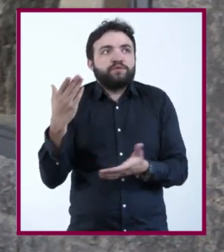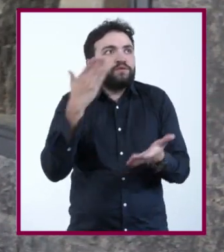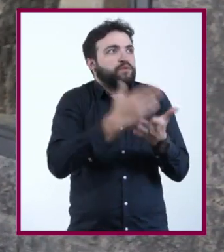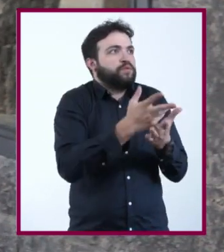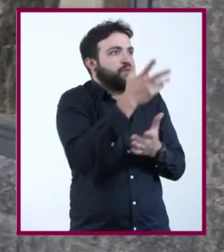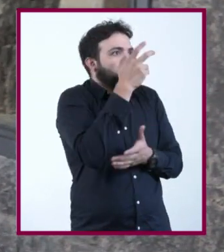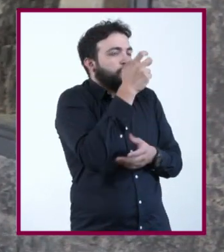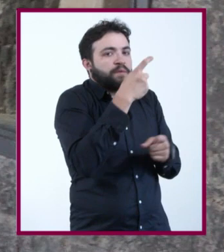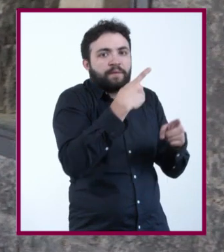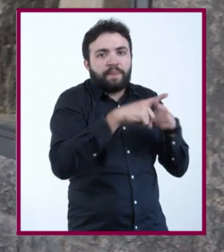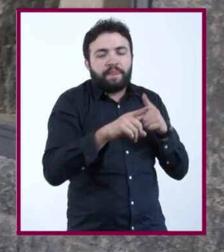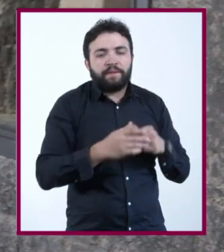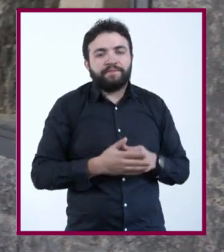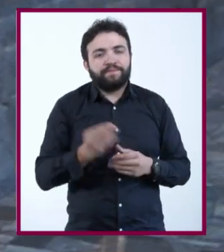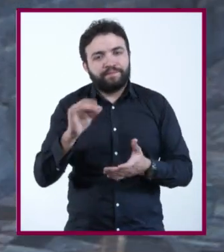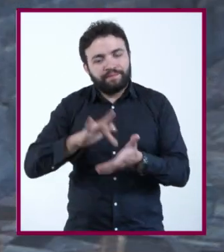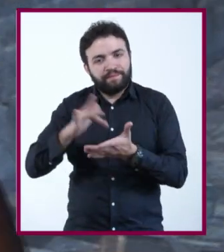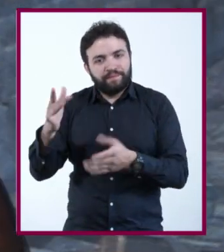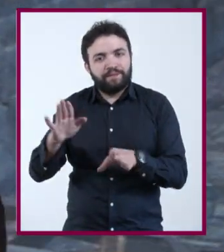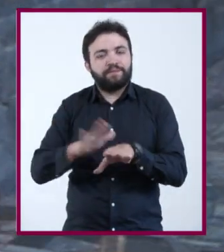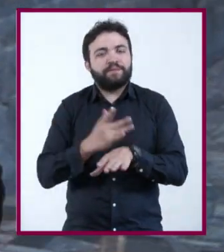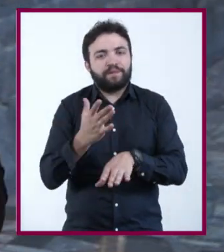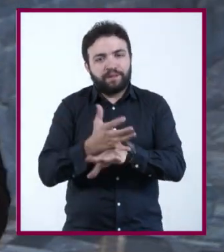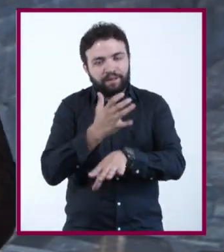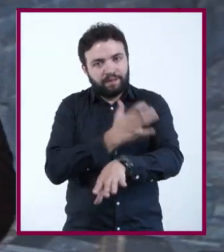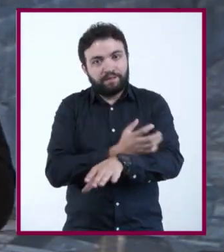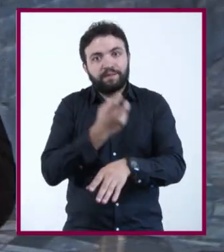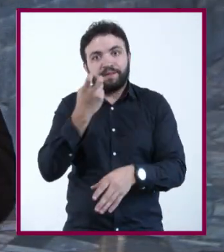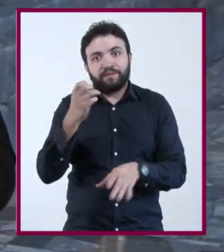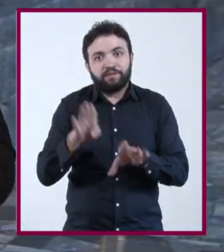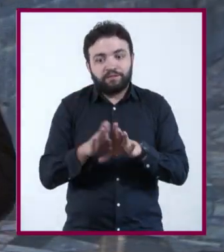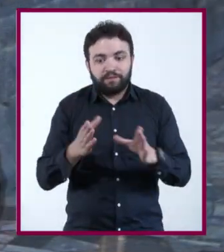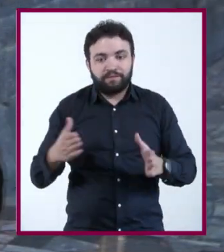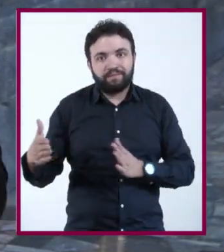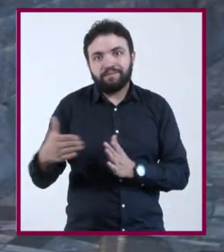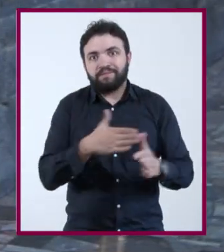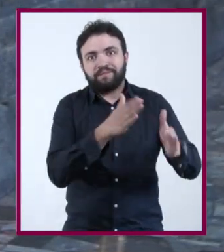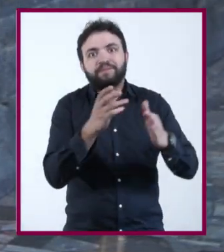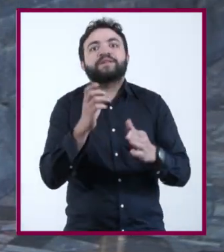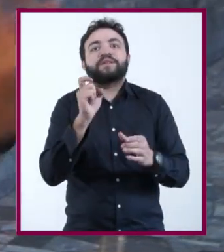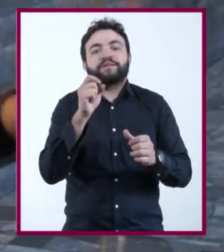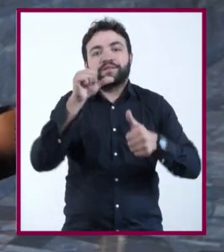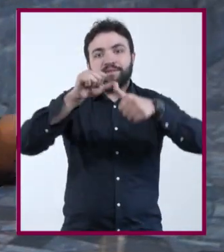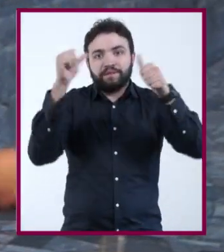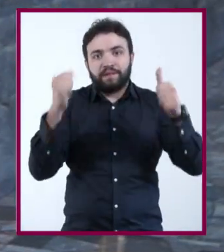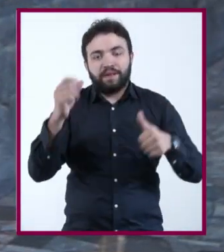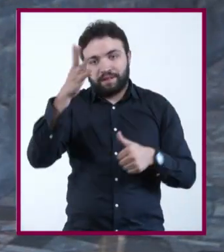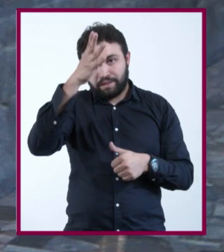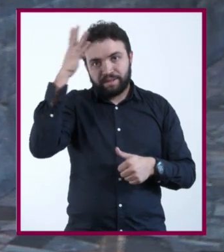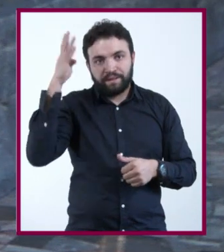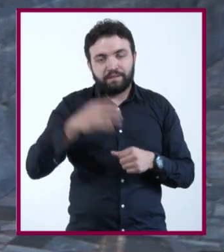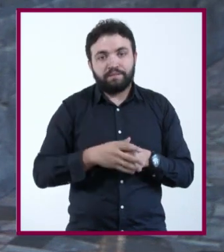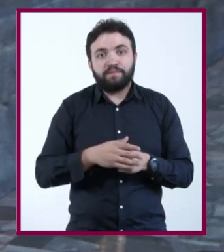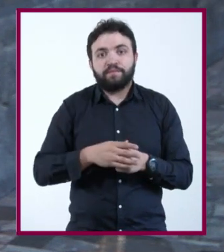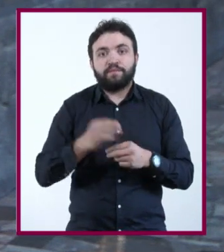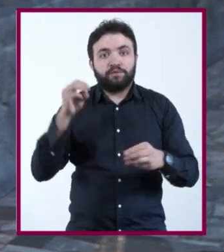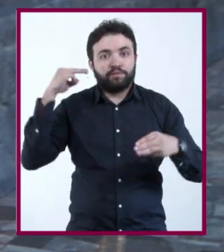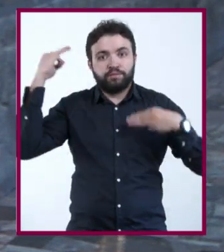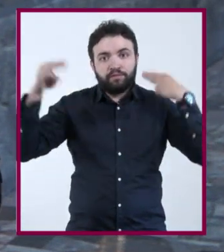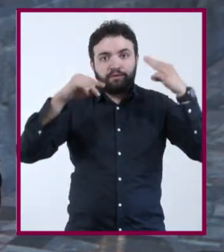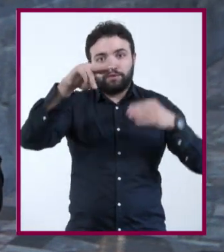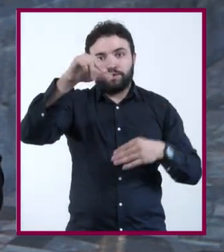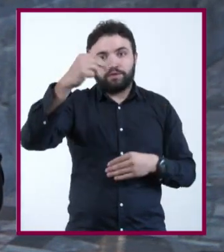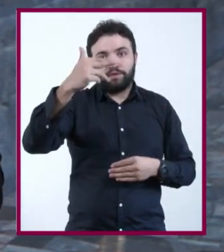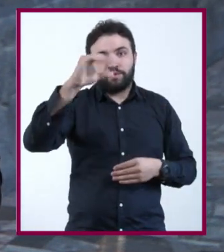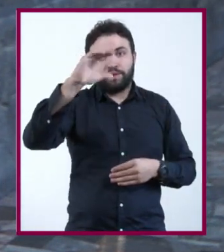vas a tener en un museo. Muchísimas gracias, Carla, por acompañarnos en este recorrido por el templo dedicado al arte prehispánico,